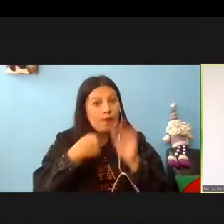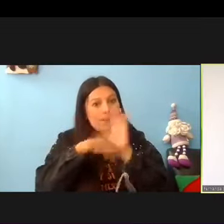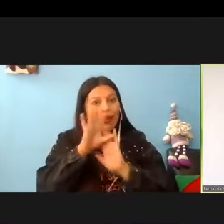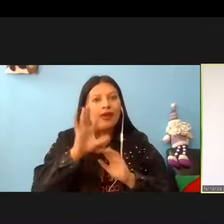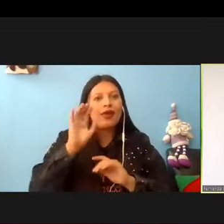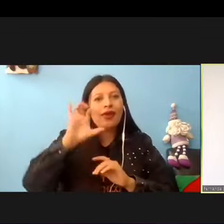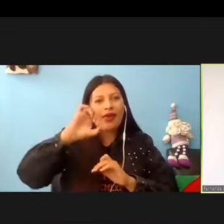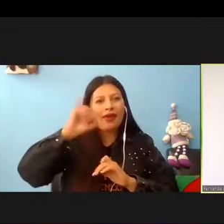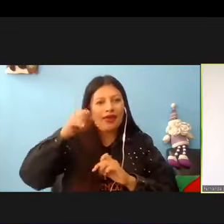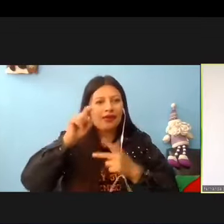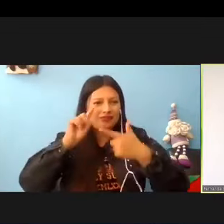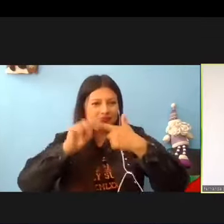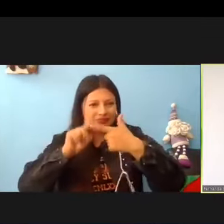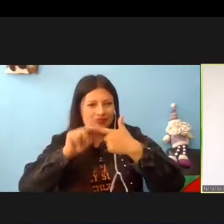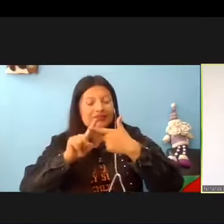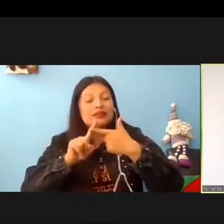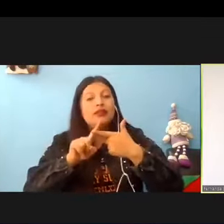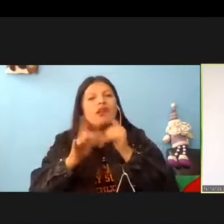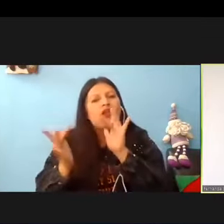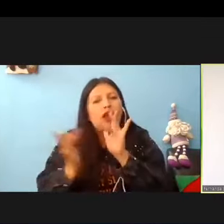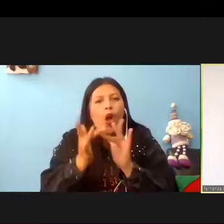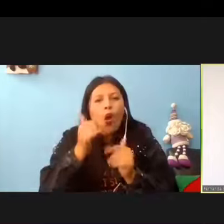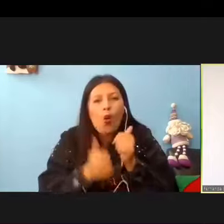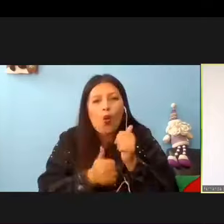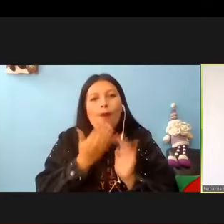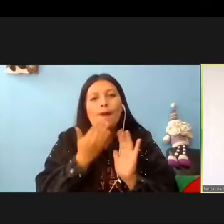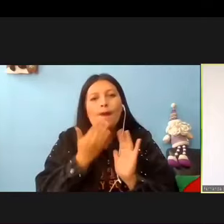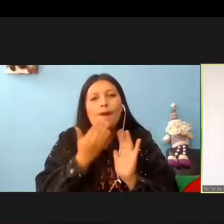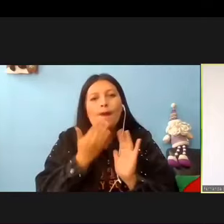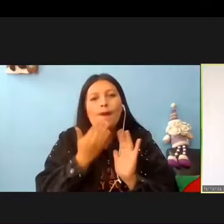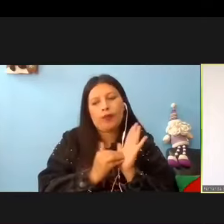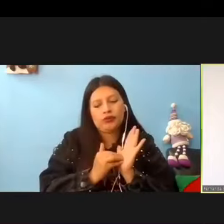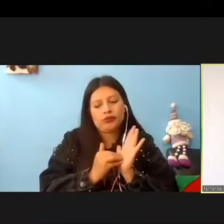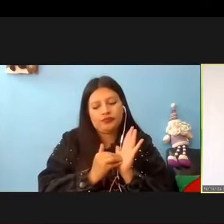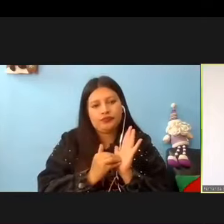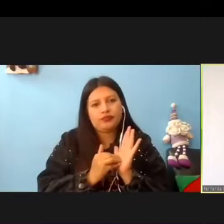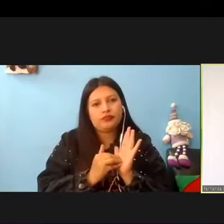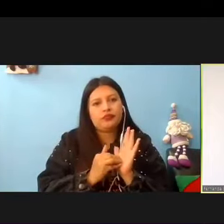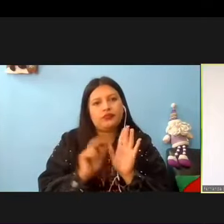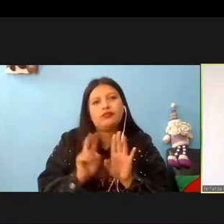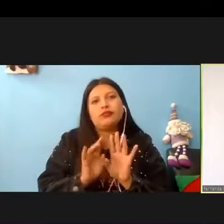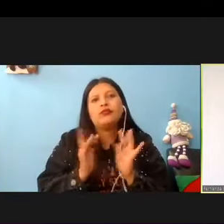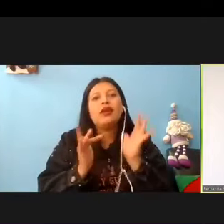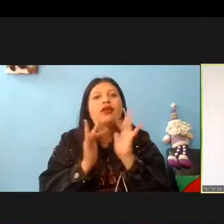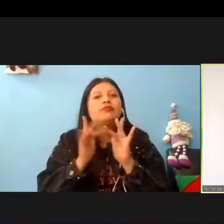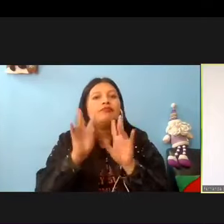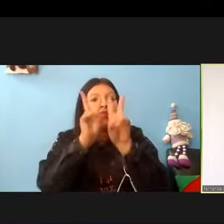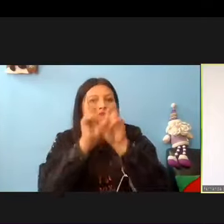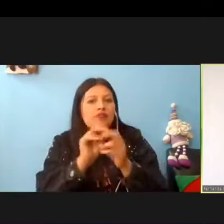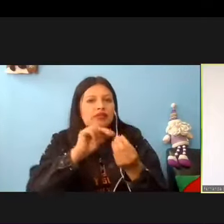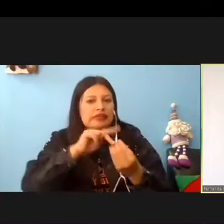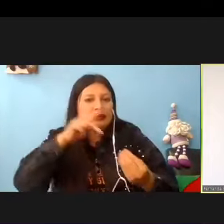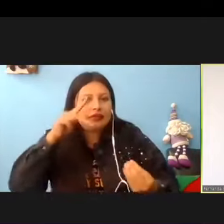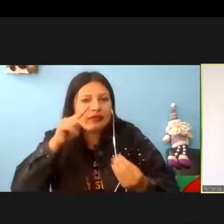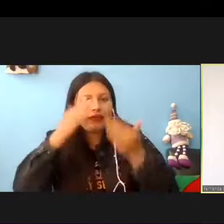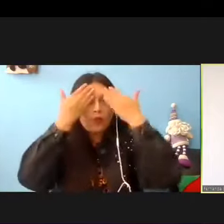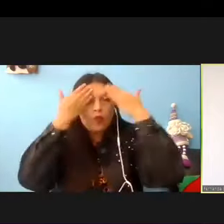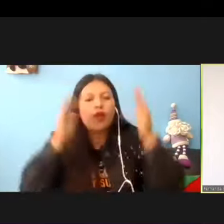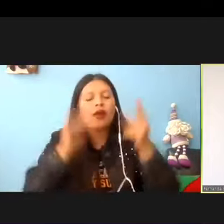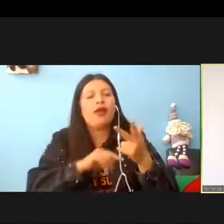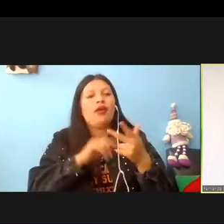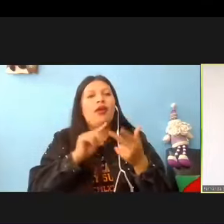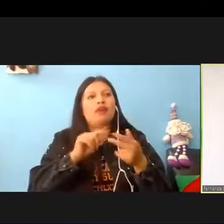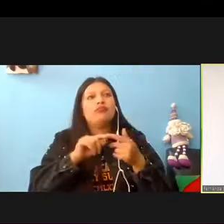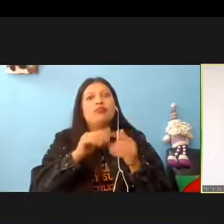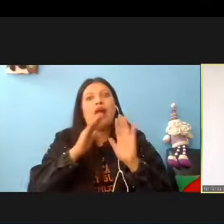eje 2 con respecto, por ejemplo, a los temas de la crisis democrática, a los temas de la